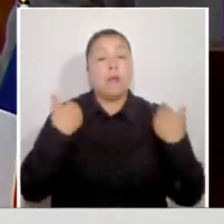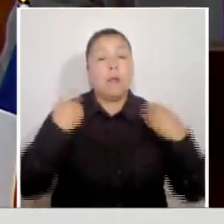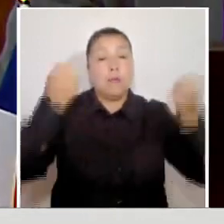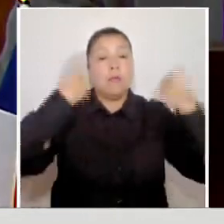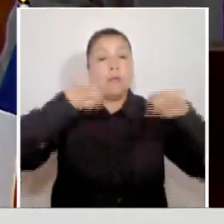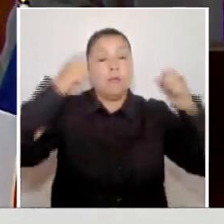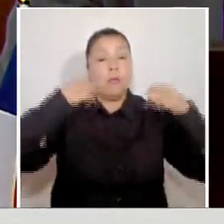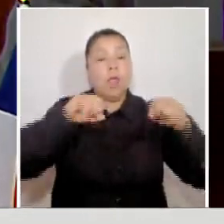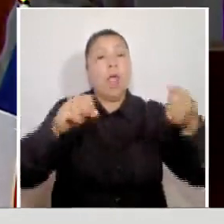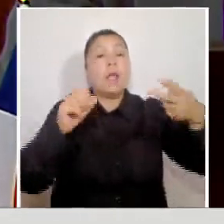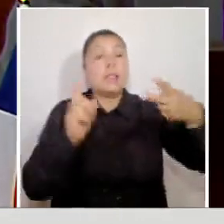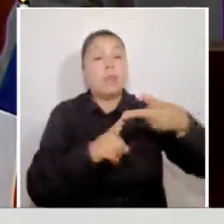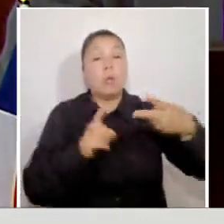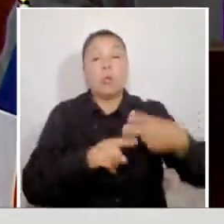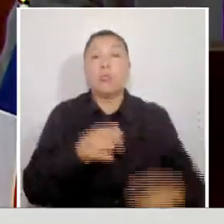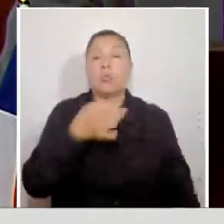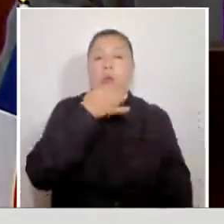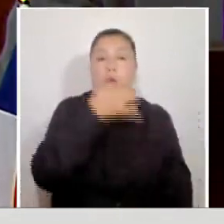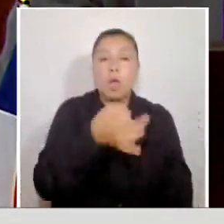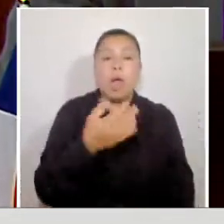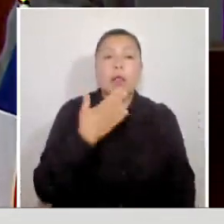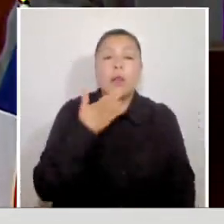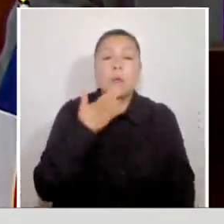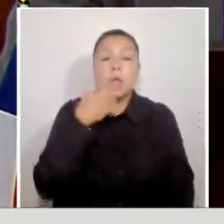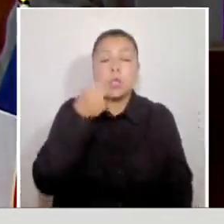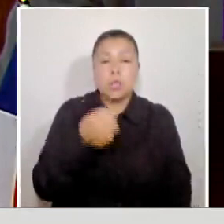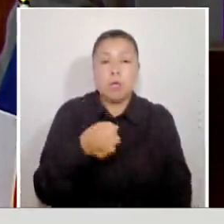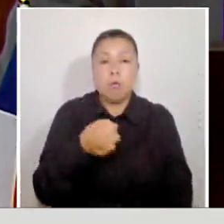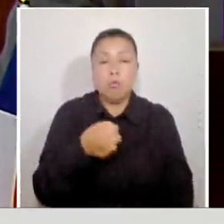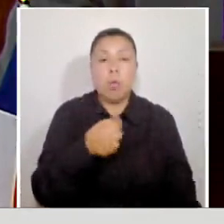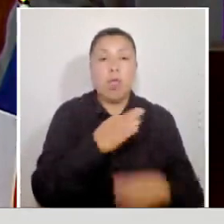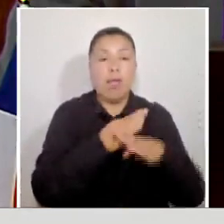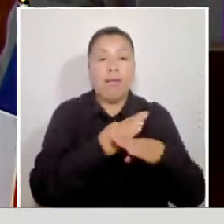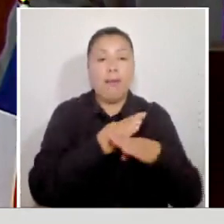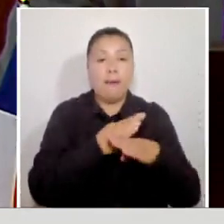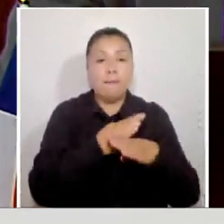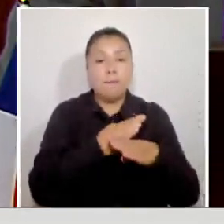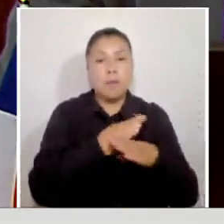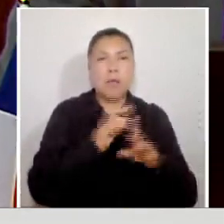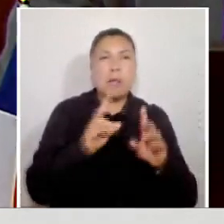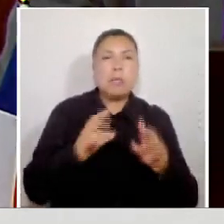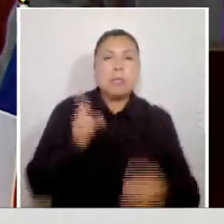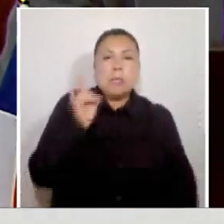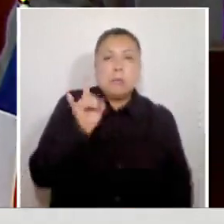decía eh que con esto también se pueden evitar algunas conductas